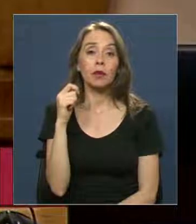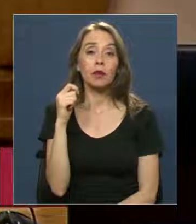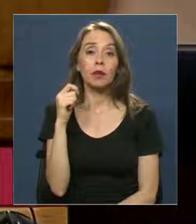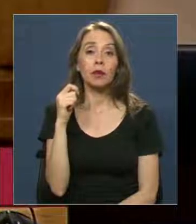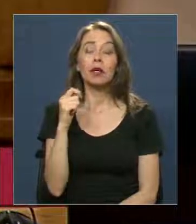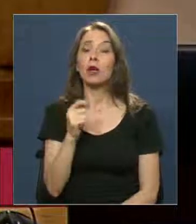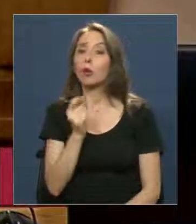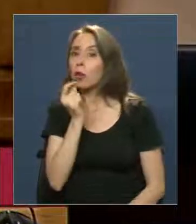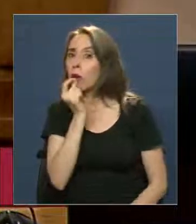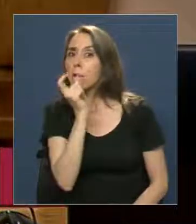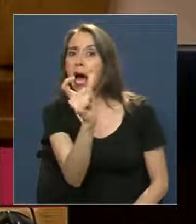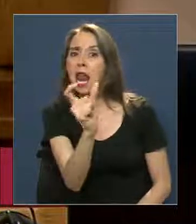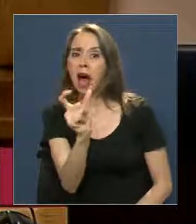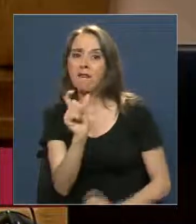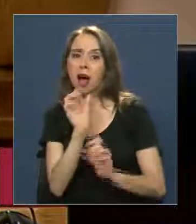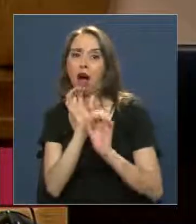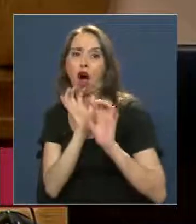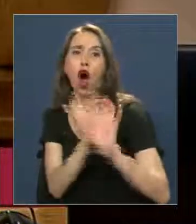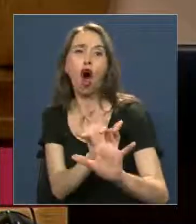Expresiones de odio,